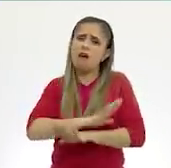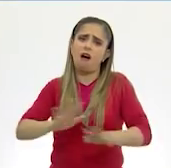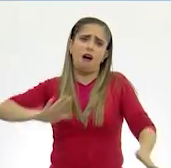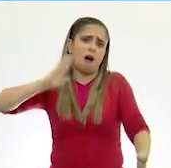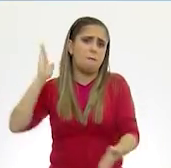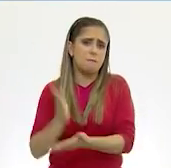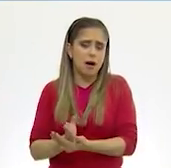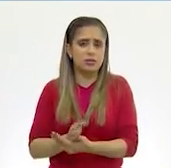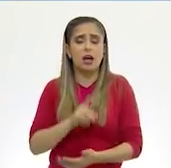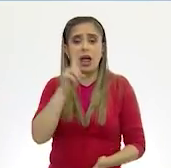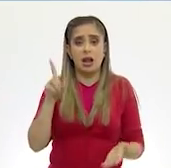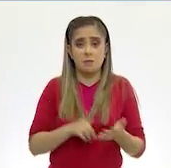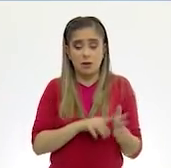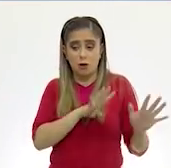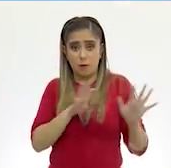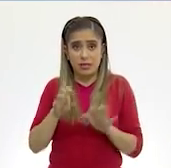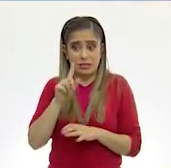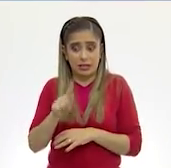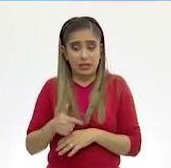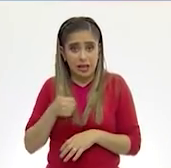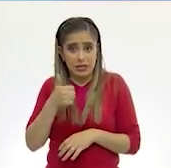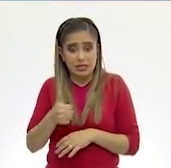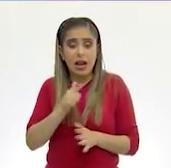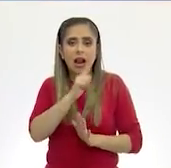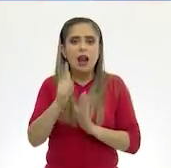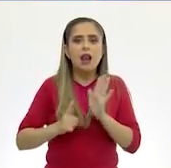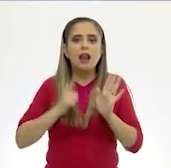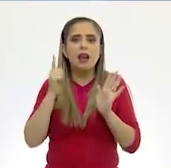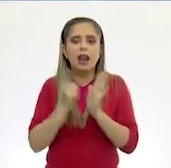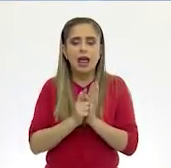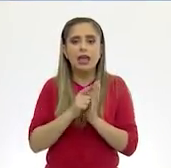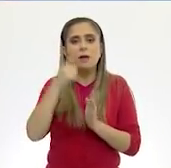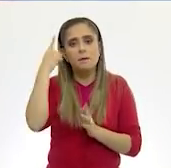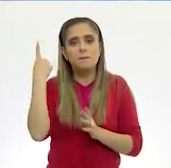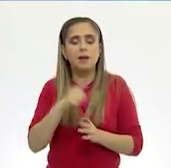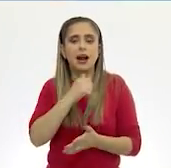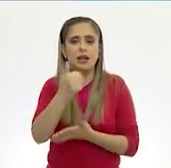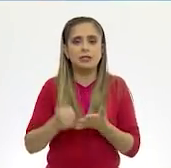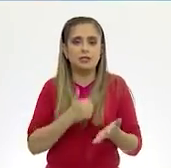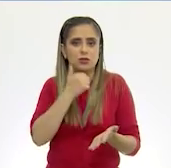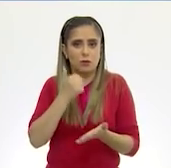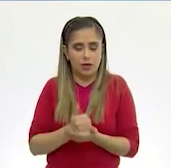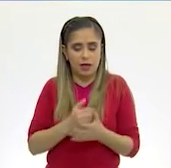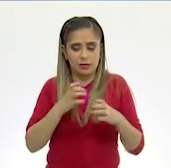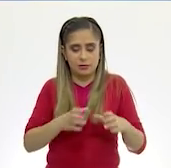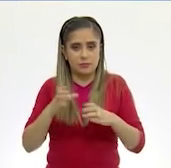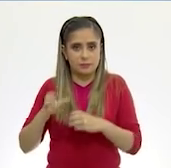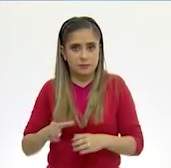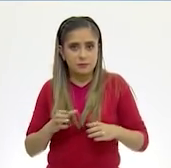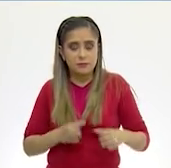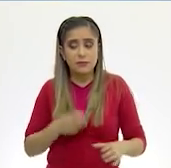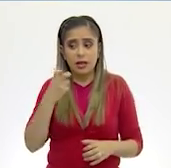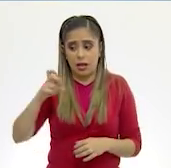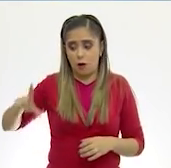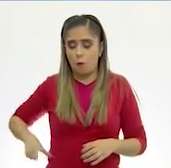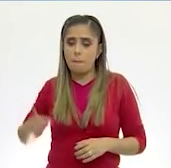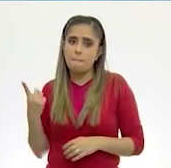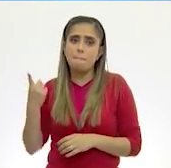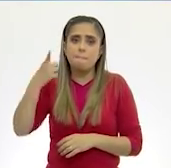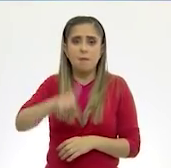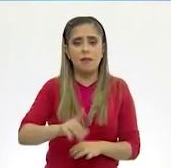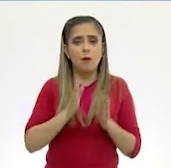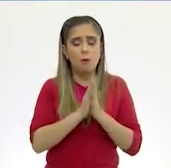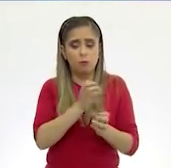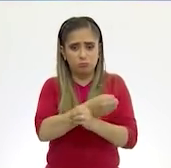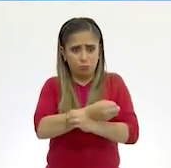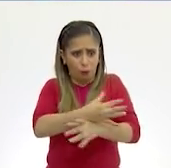En 1976 se promulgó la Ley de Asentamientos Urbanos, en la que el gobierno pretendía normar y controlar el crecimiento